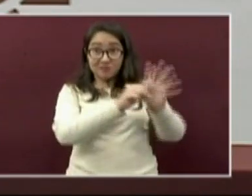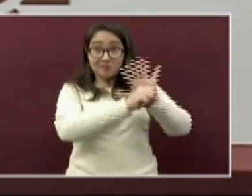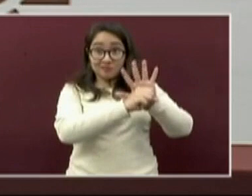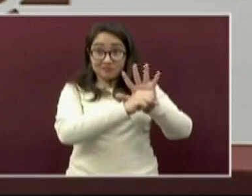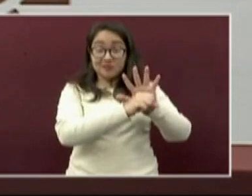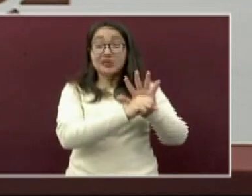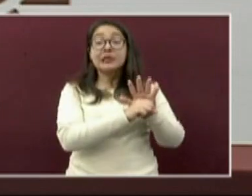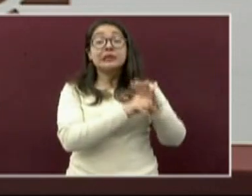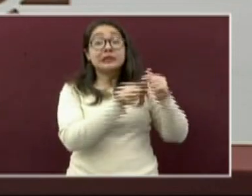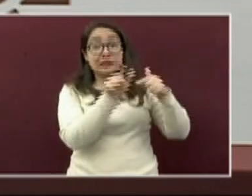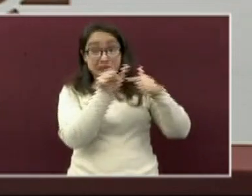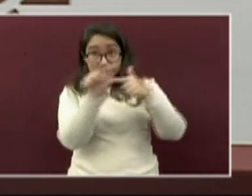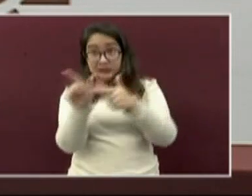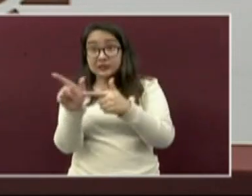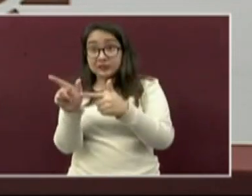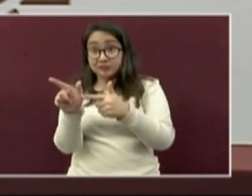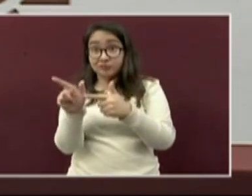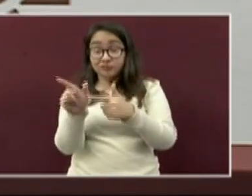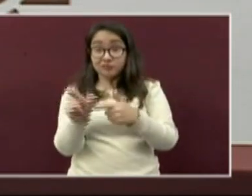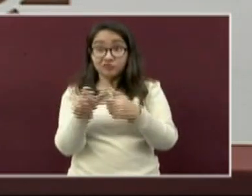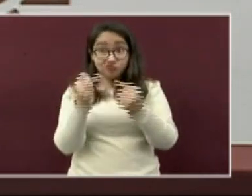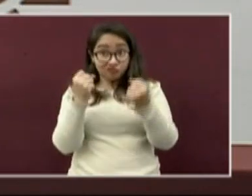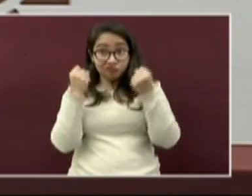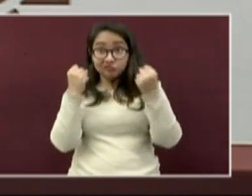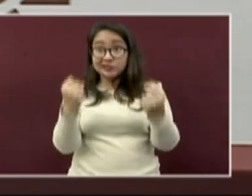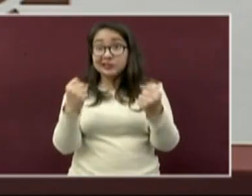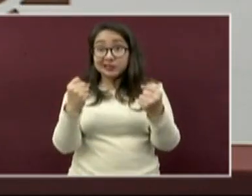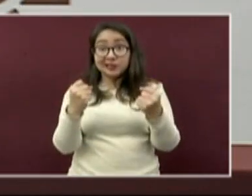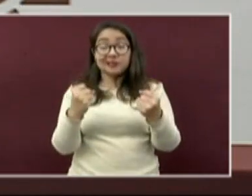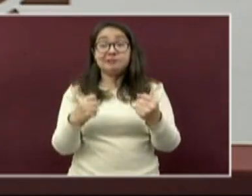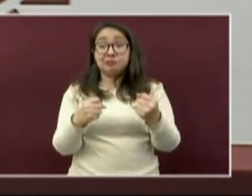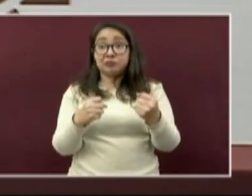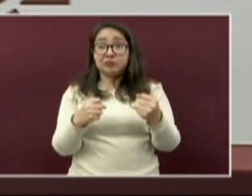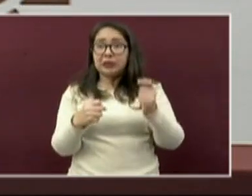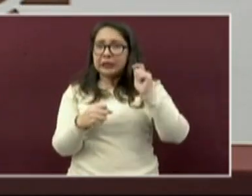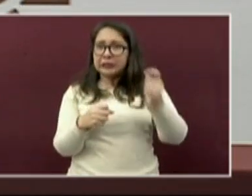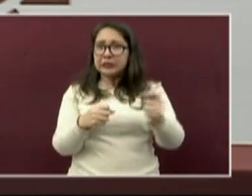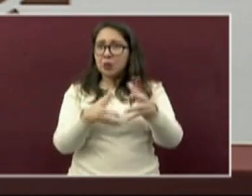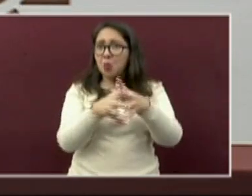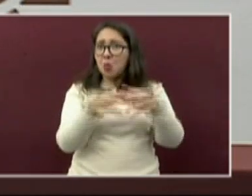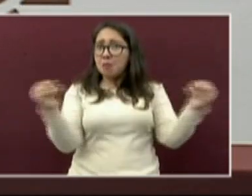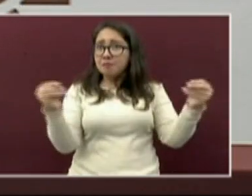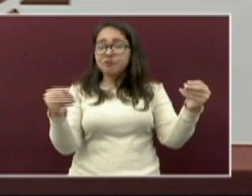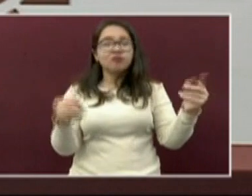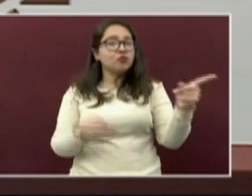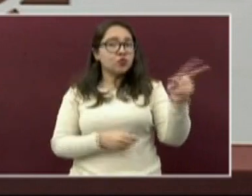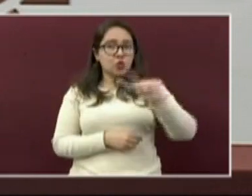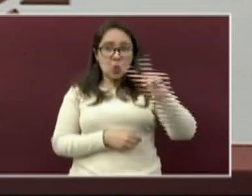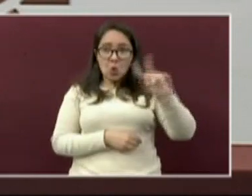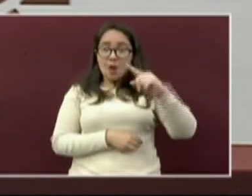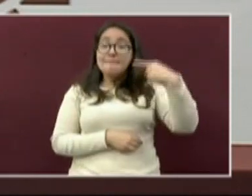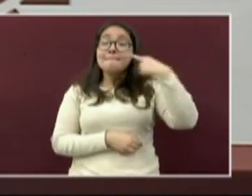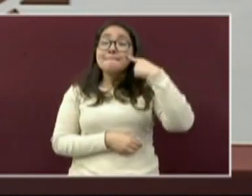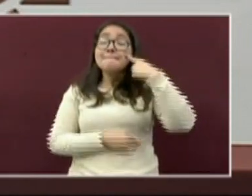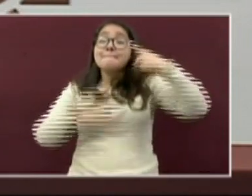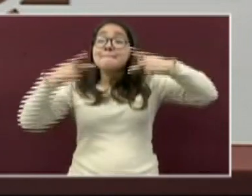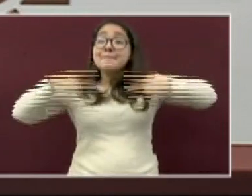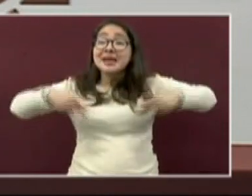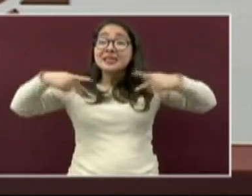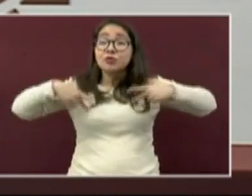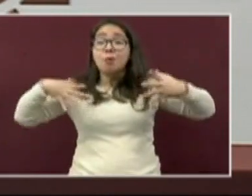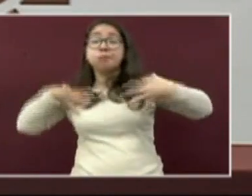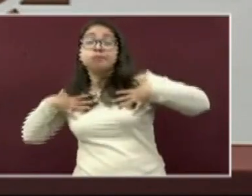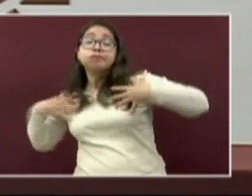no ha perdido la fuerza lo que ha disminuido les repito es el número de